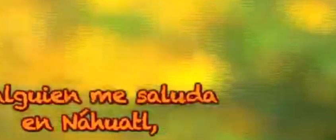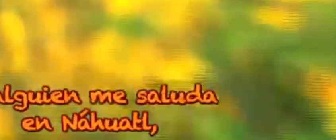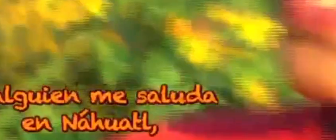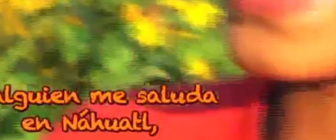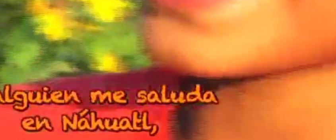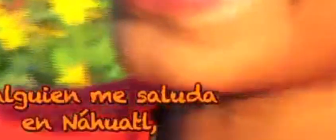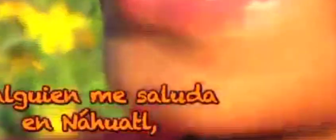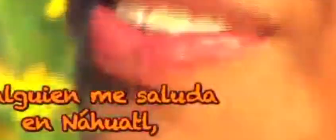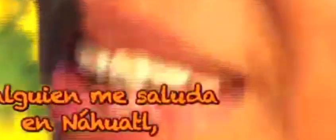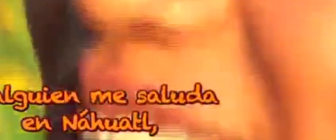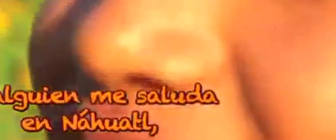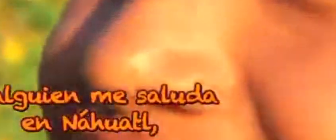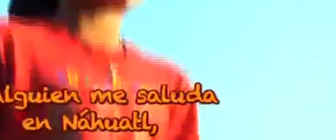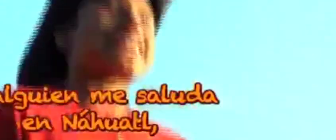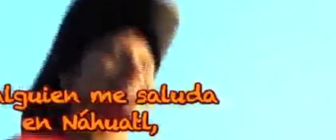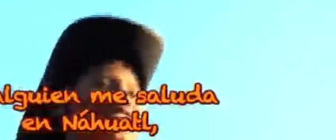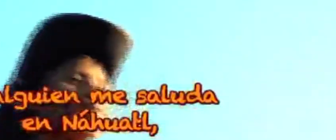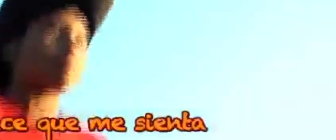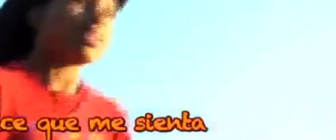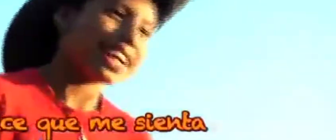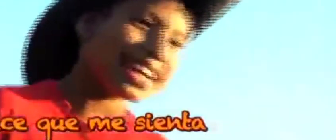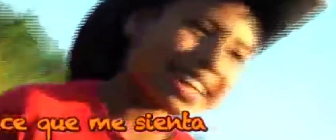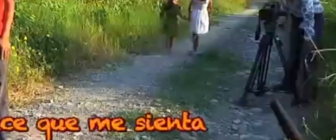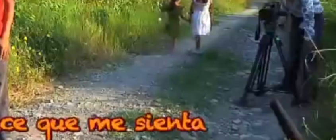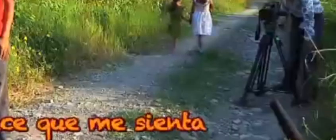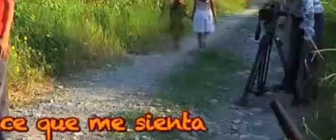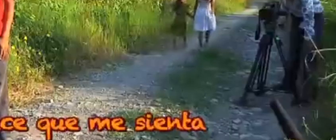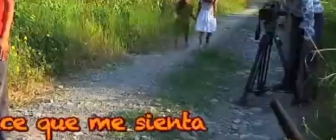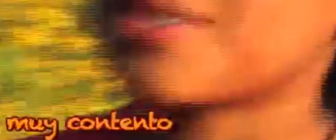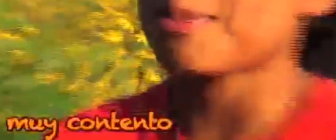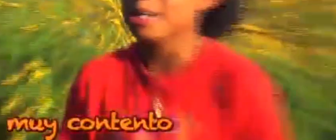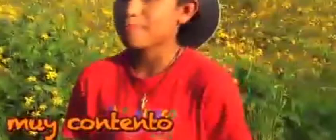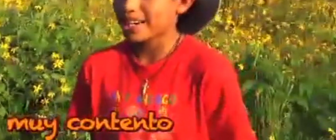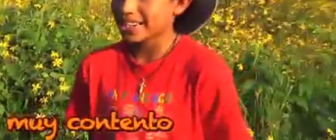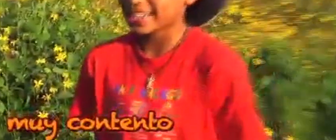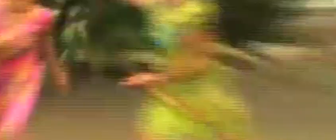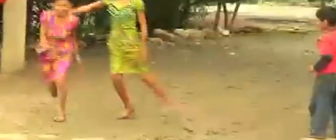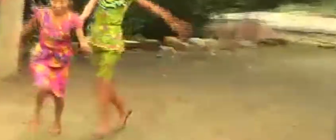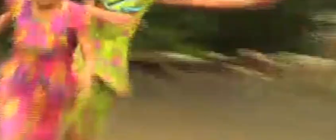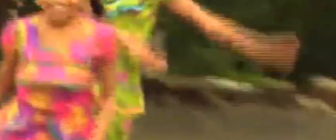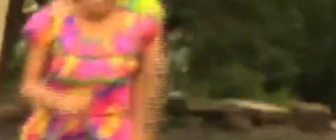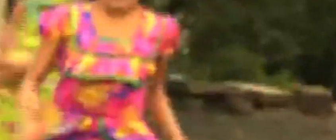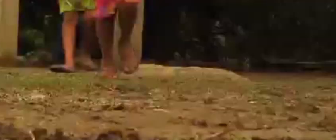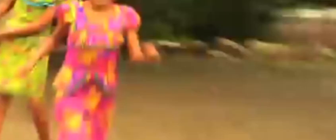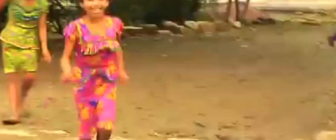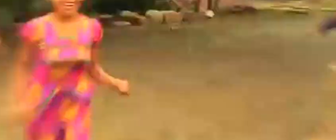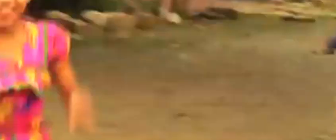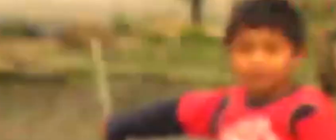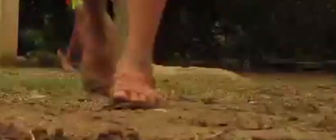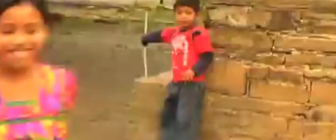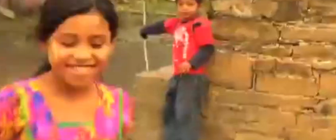nawi, aquí a Nestapaloa y canino, como nas neli nechuman y paqui.